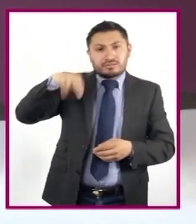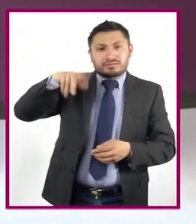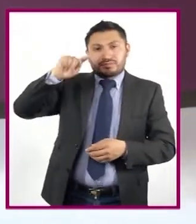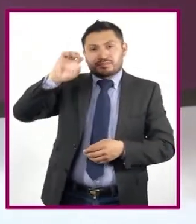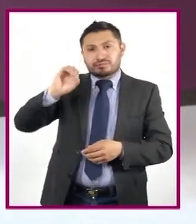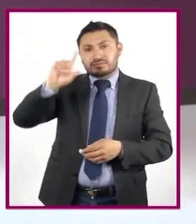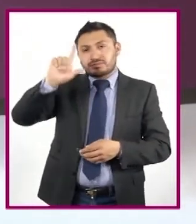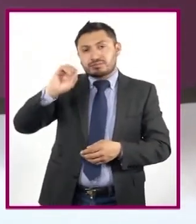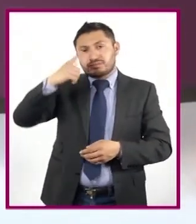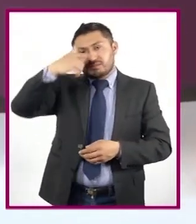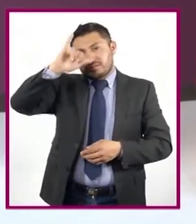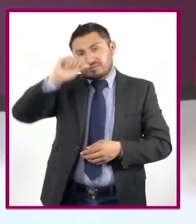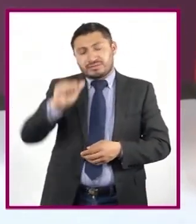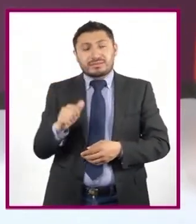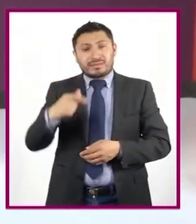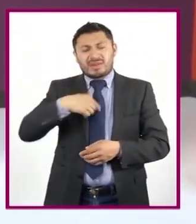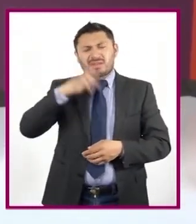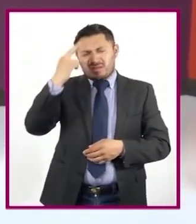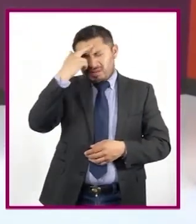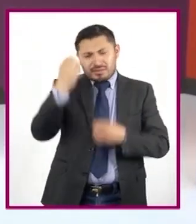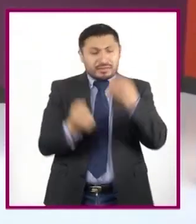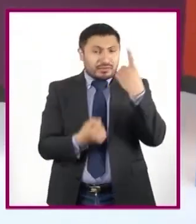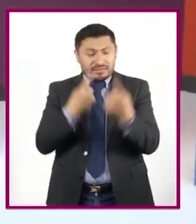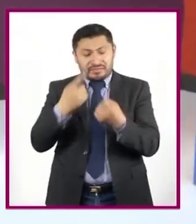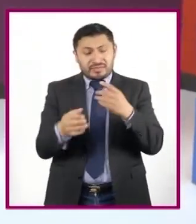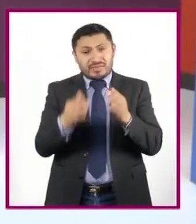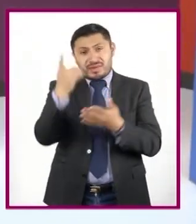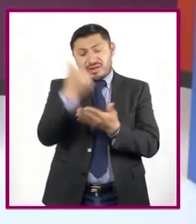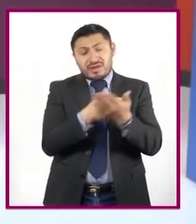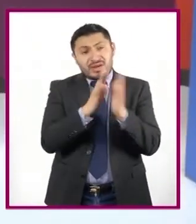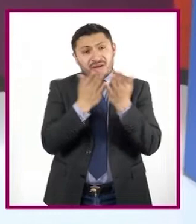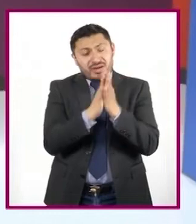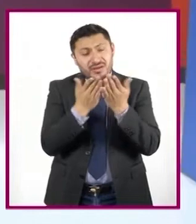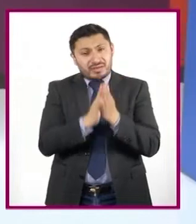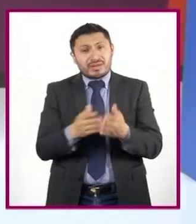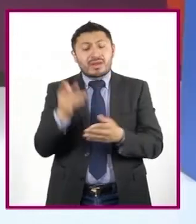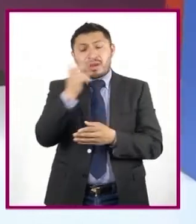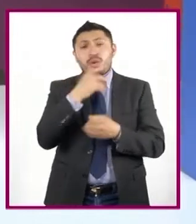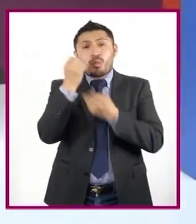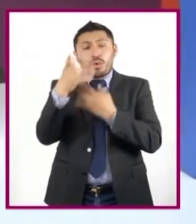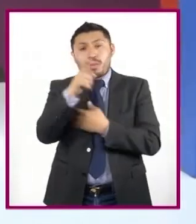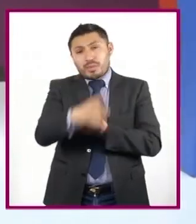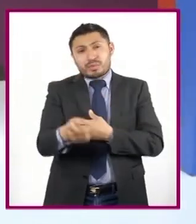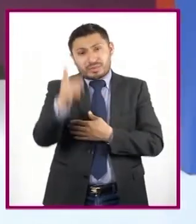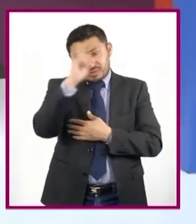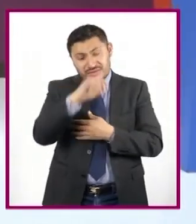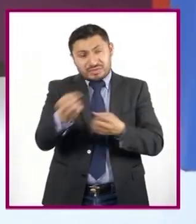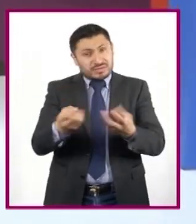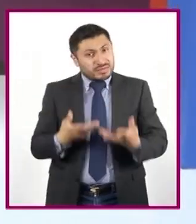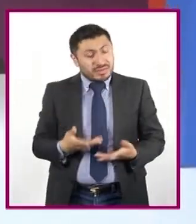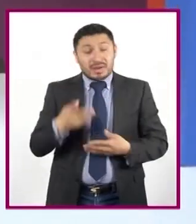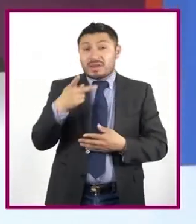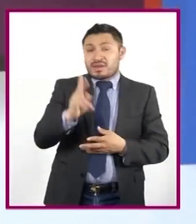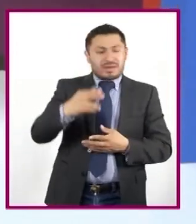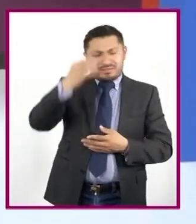Recuerdo algunas de las referencias bibliográficas de la antología de poemas que usted me recomendó, pero no recuerdo muy bien